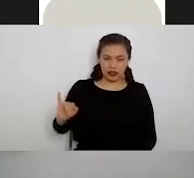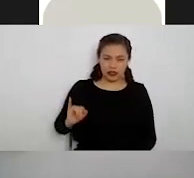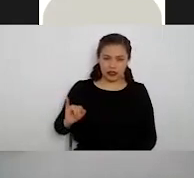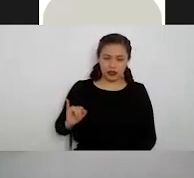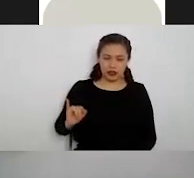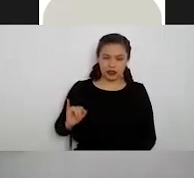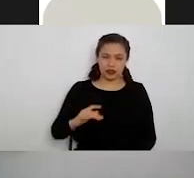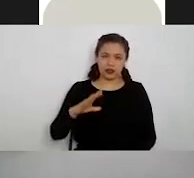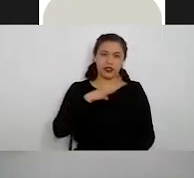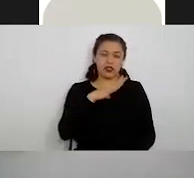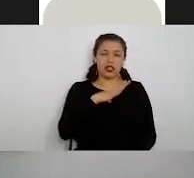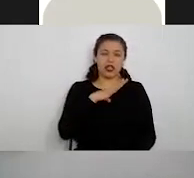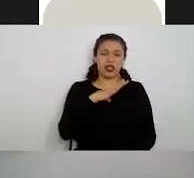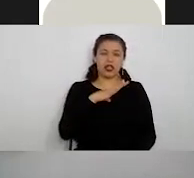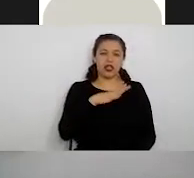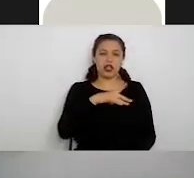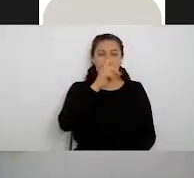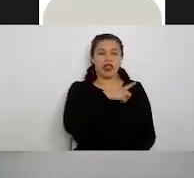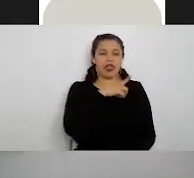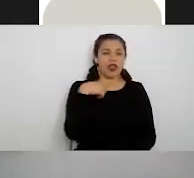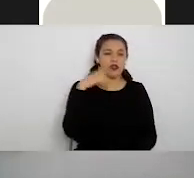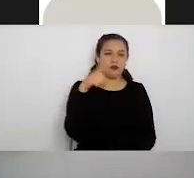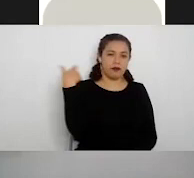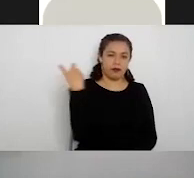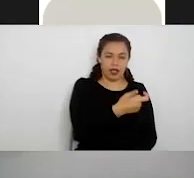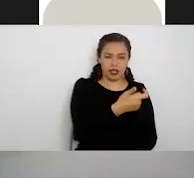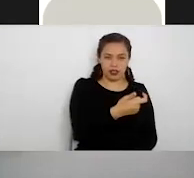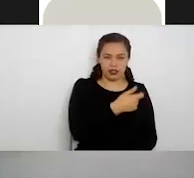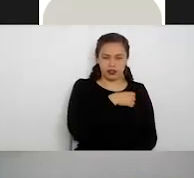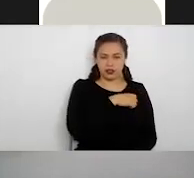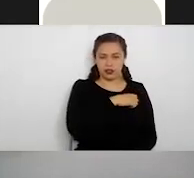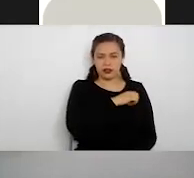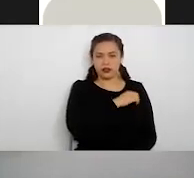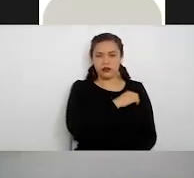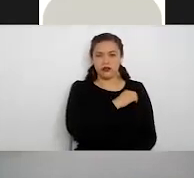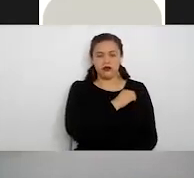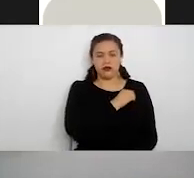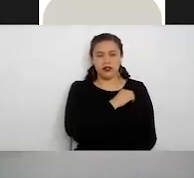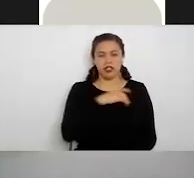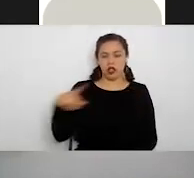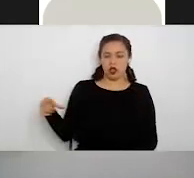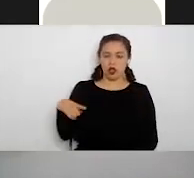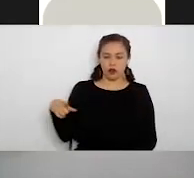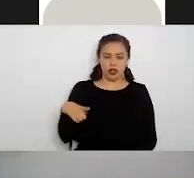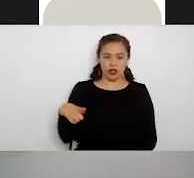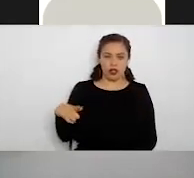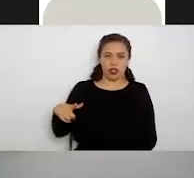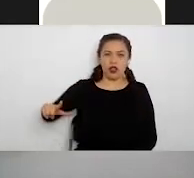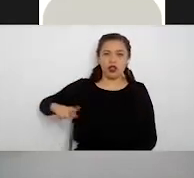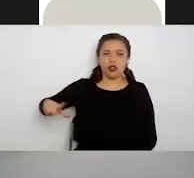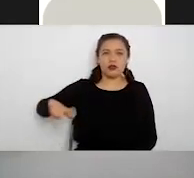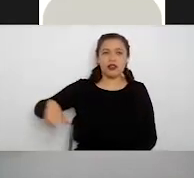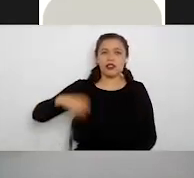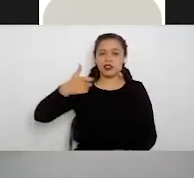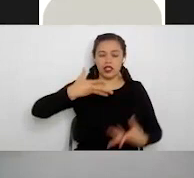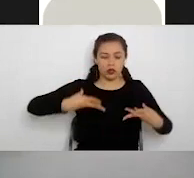impacto sobre la deuda que tienen los gobiernos, porque los gobiernos gastaron mucho dinero con todos